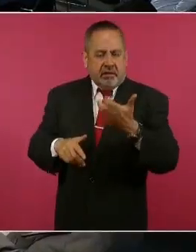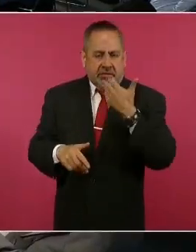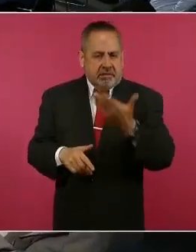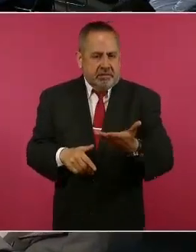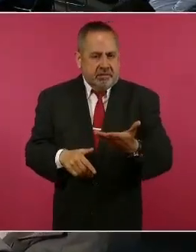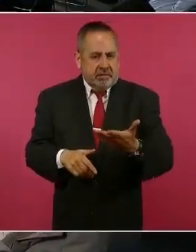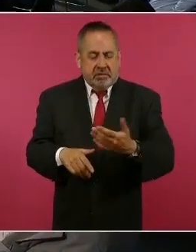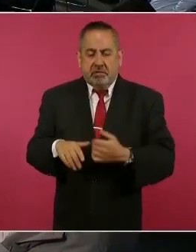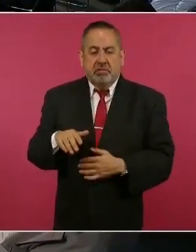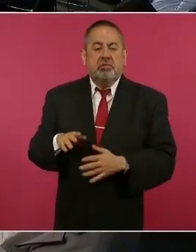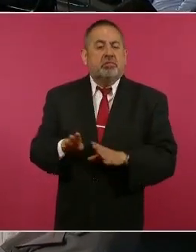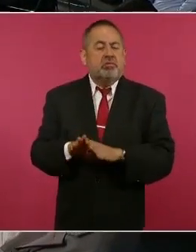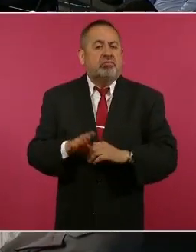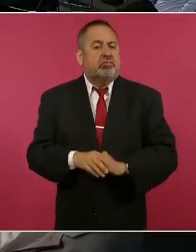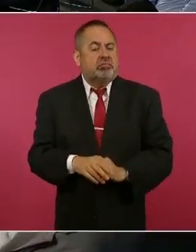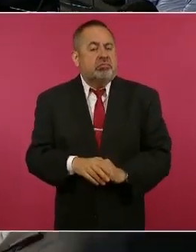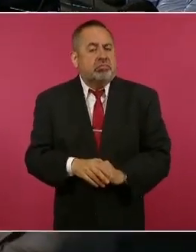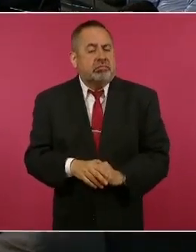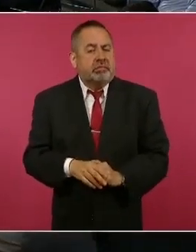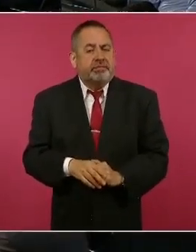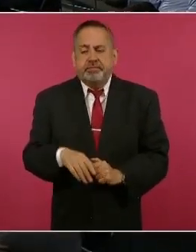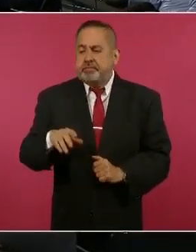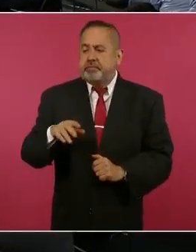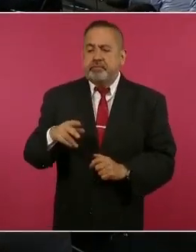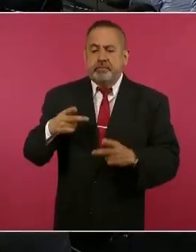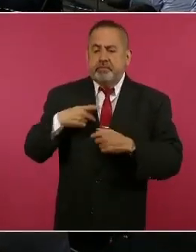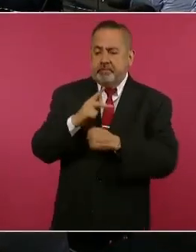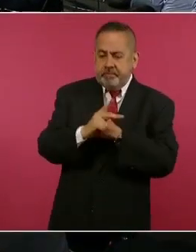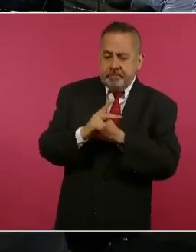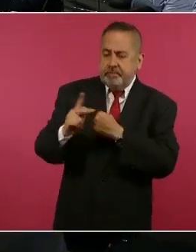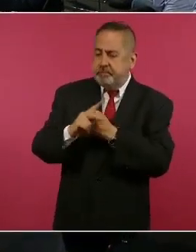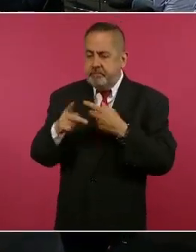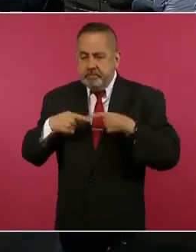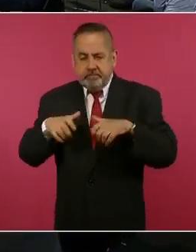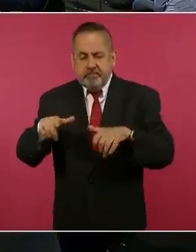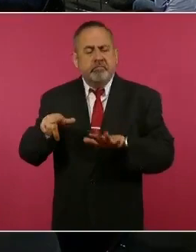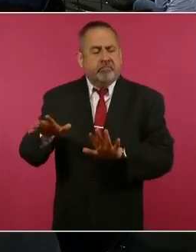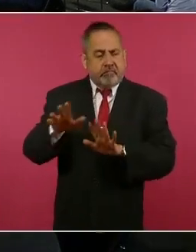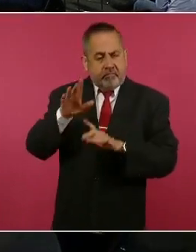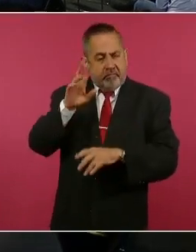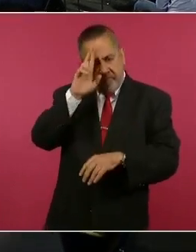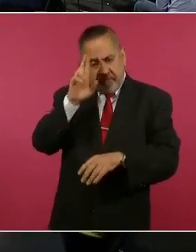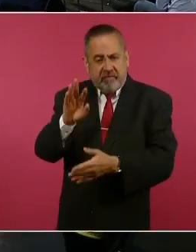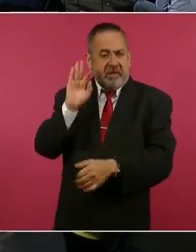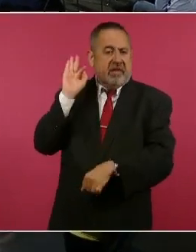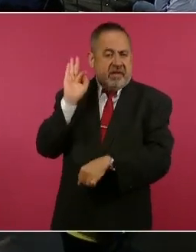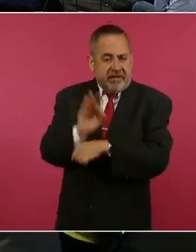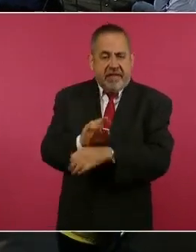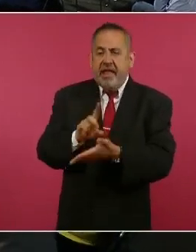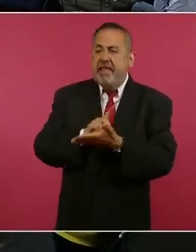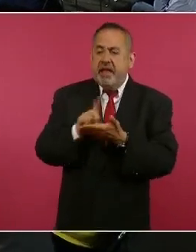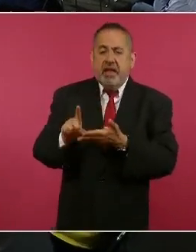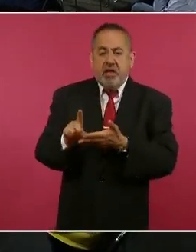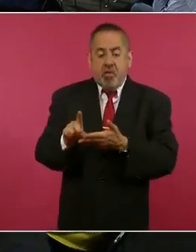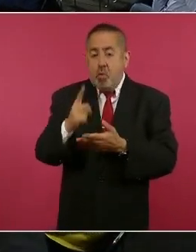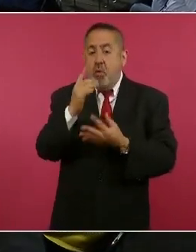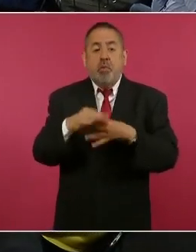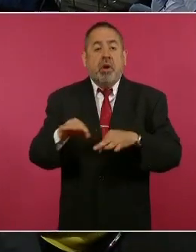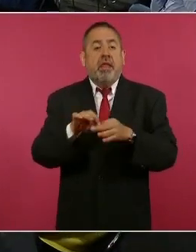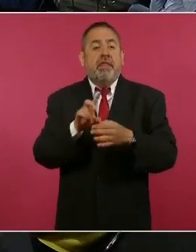los pueblos y la defensa del derecho de asilo